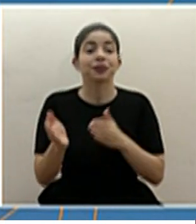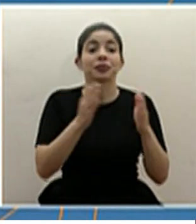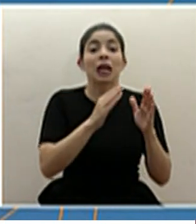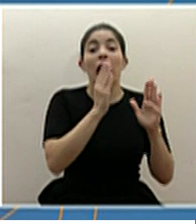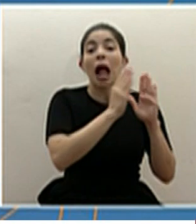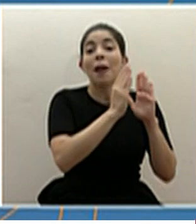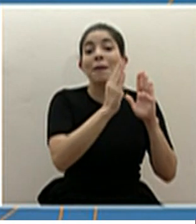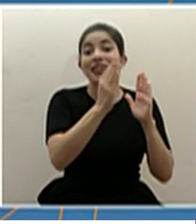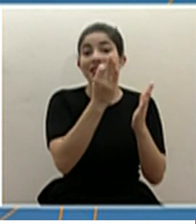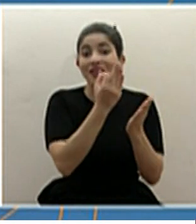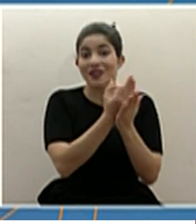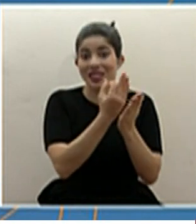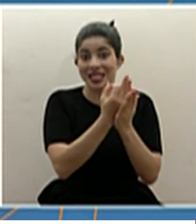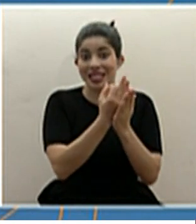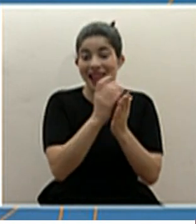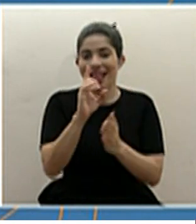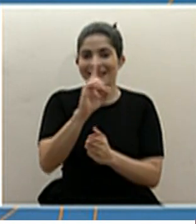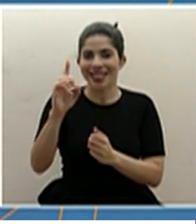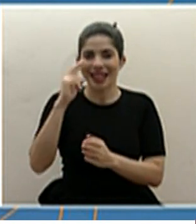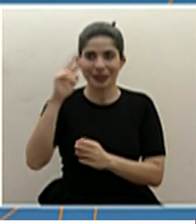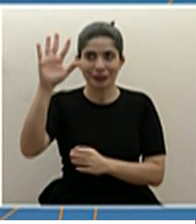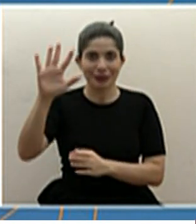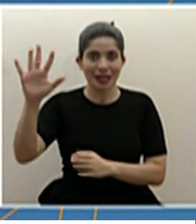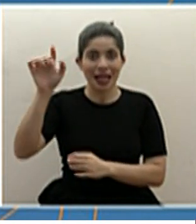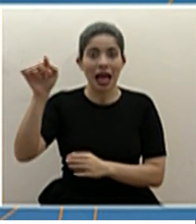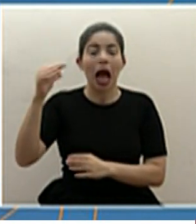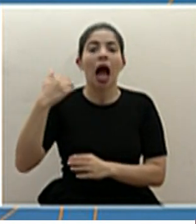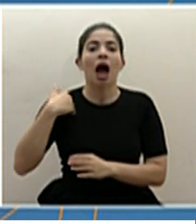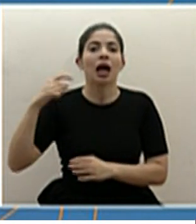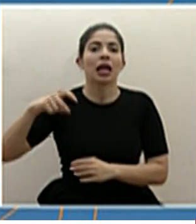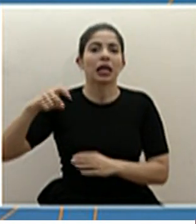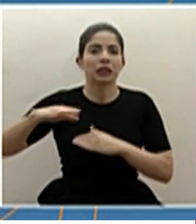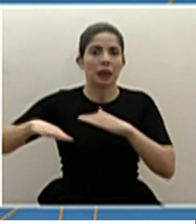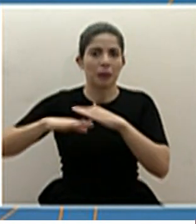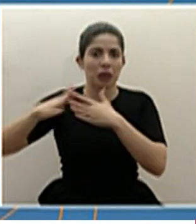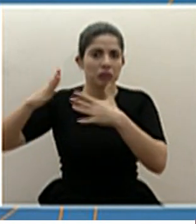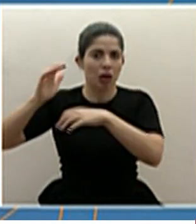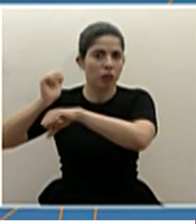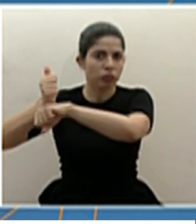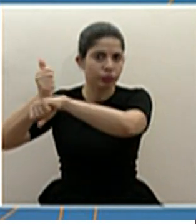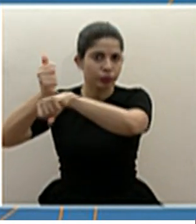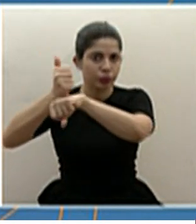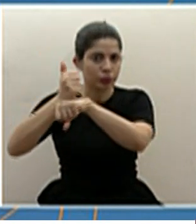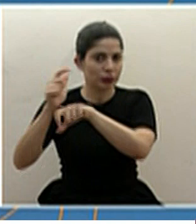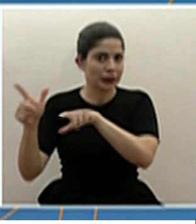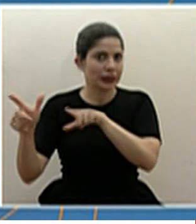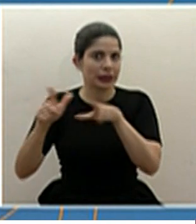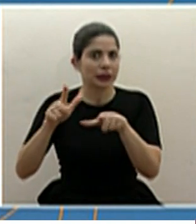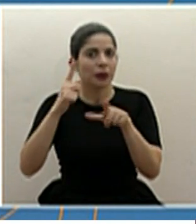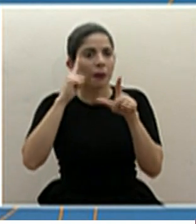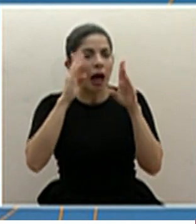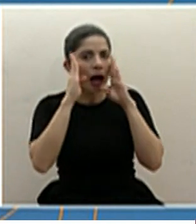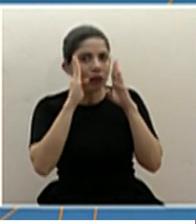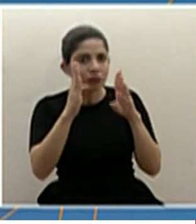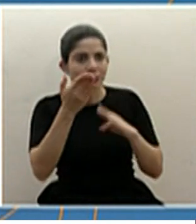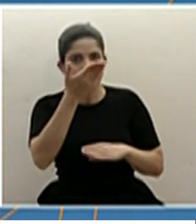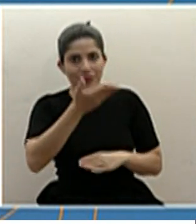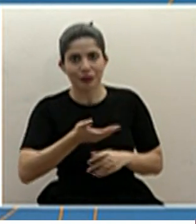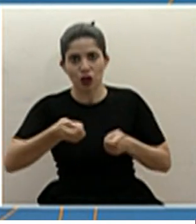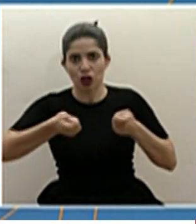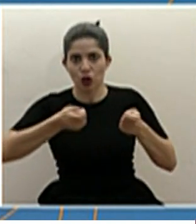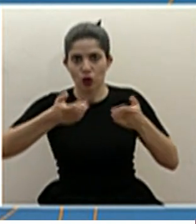la pantalla, tienen necesidades básicas instaladas y preparadas para atender a los